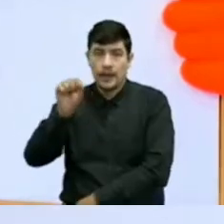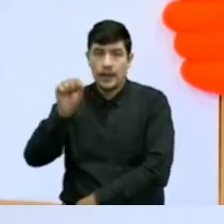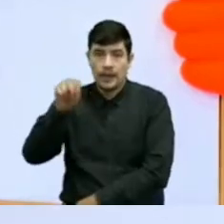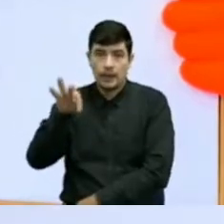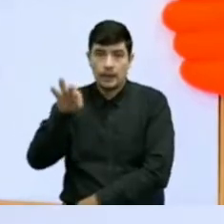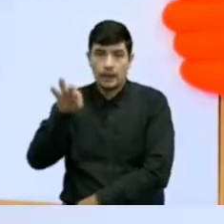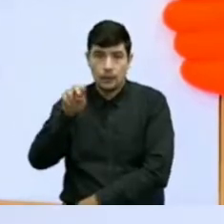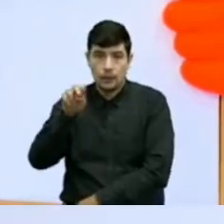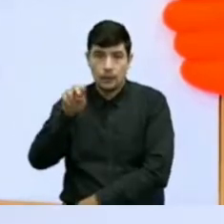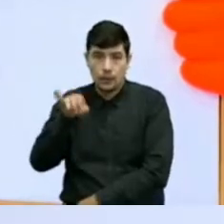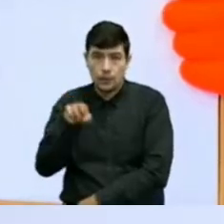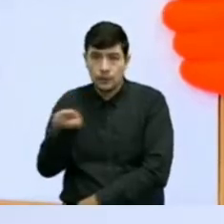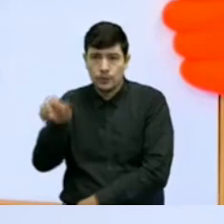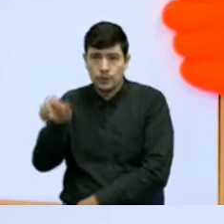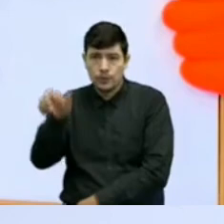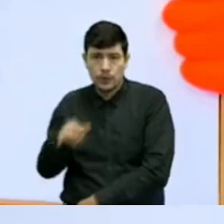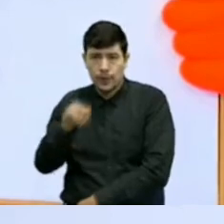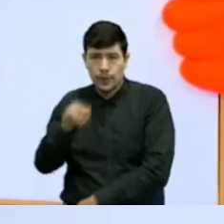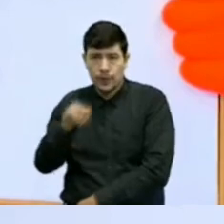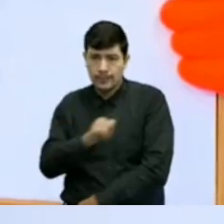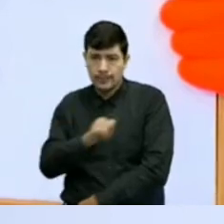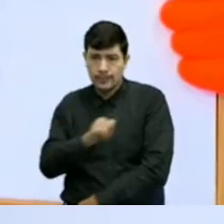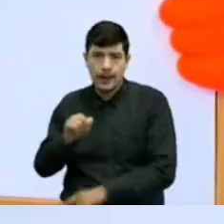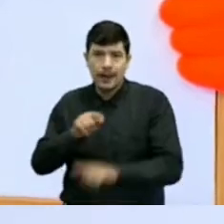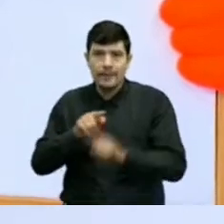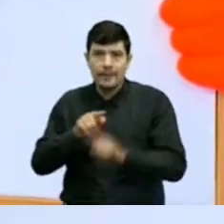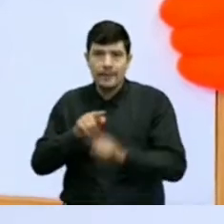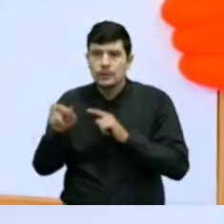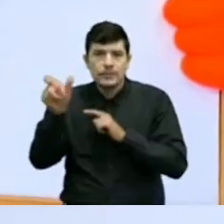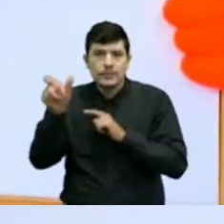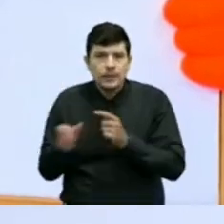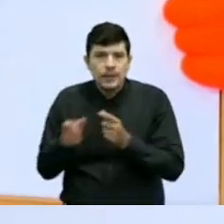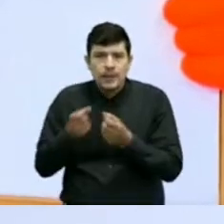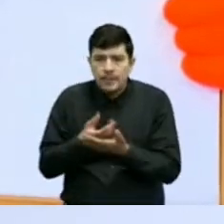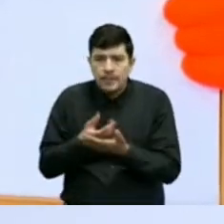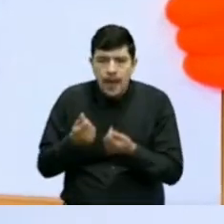italiano, pero él no tenía los recursos. Ajá. Un señor norteamericano.